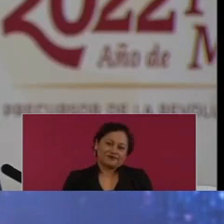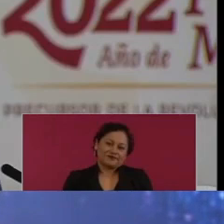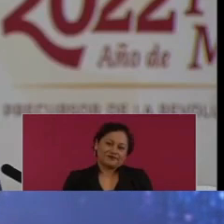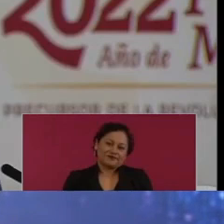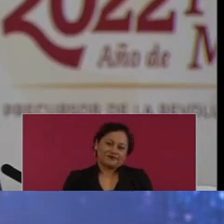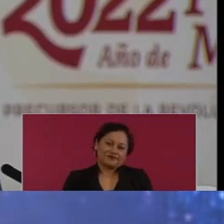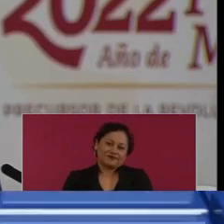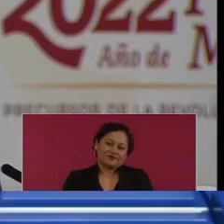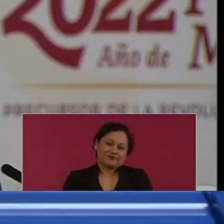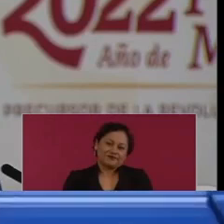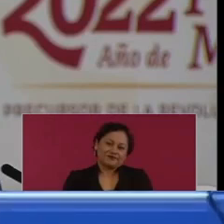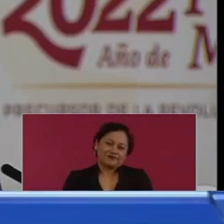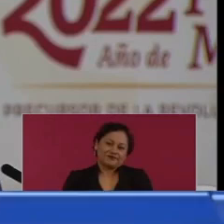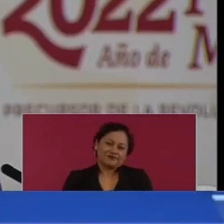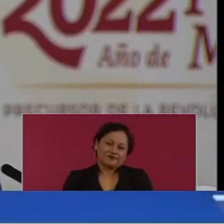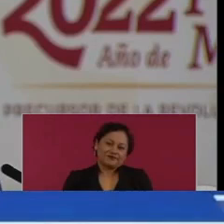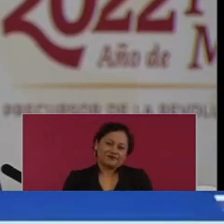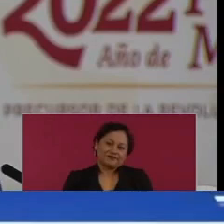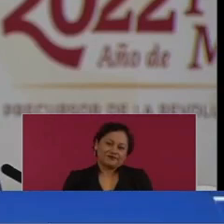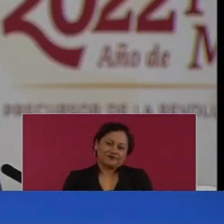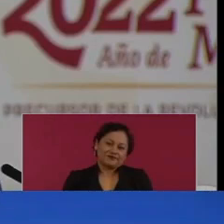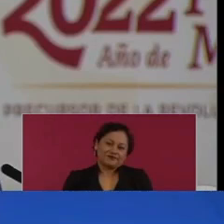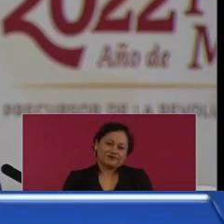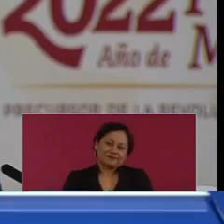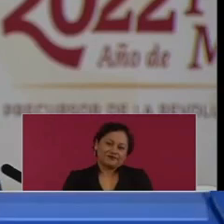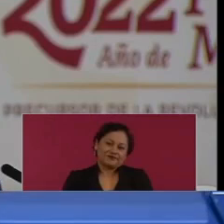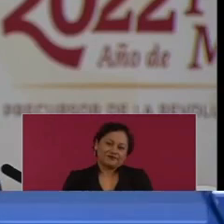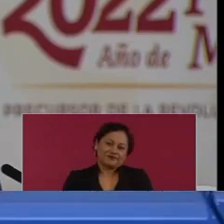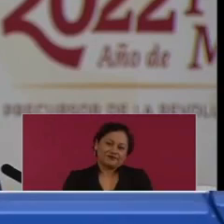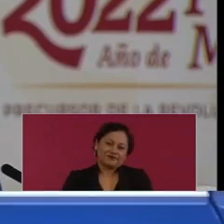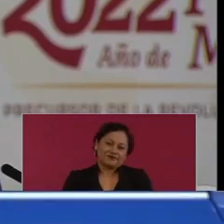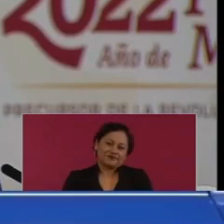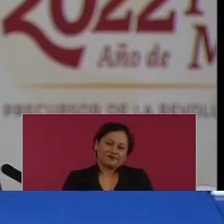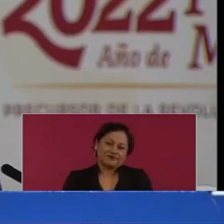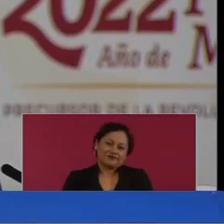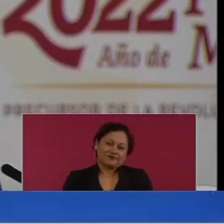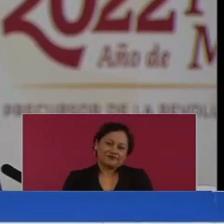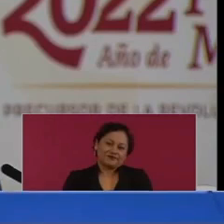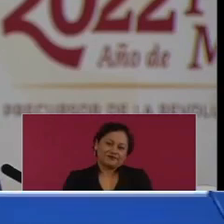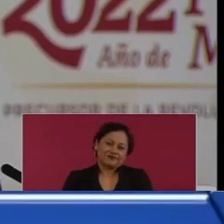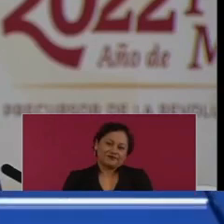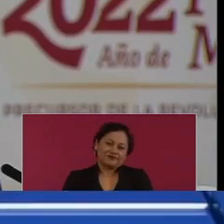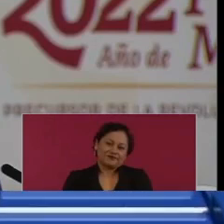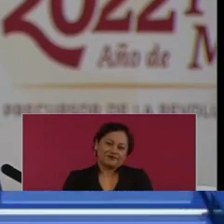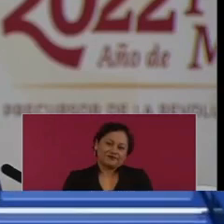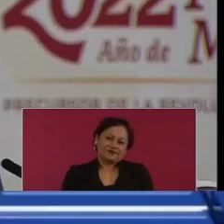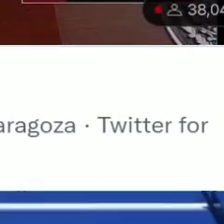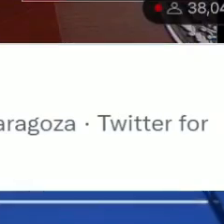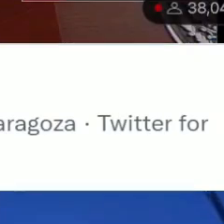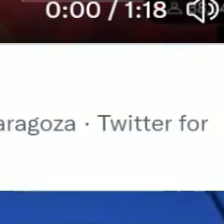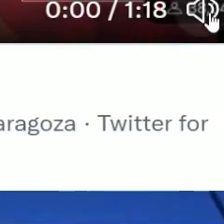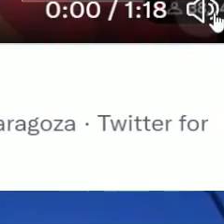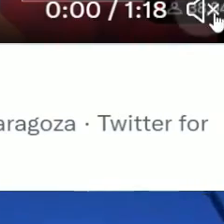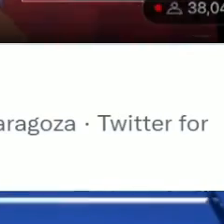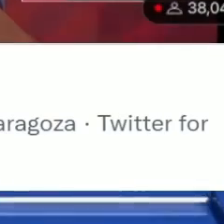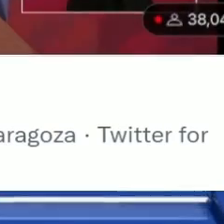Joaquín López Dóriga uno de los miles miles que salieron que se ofendieron por la presentación el